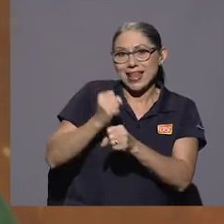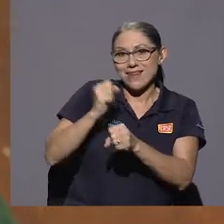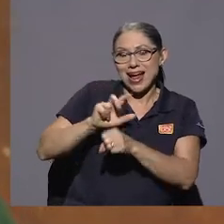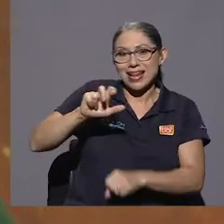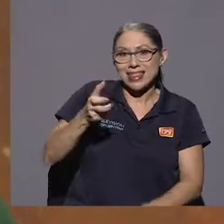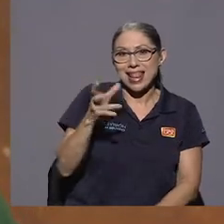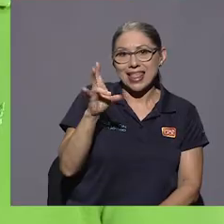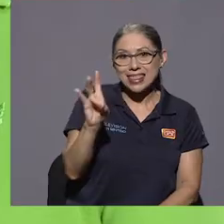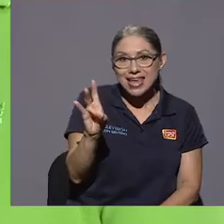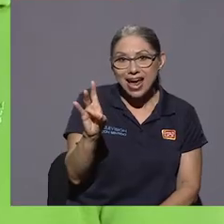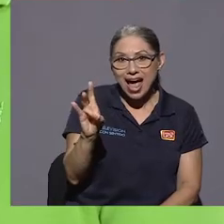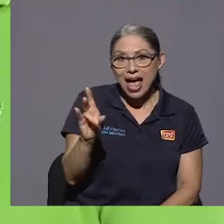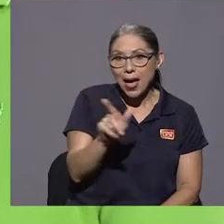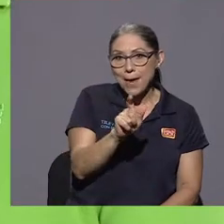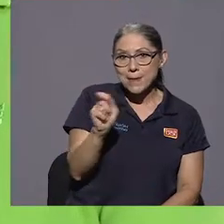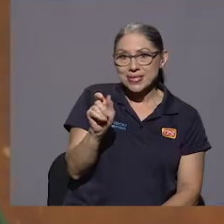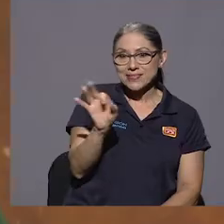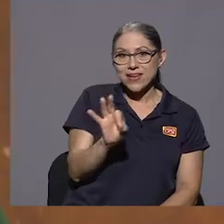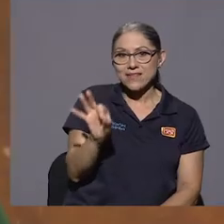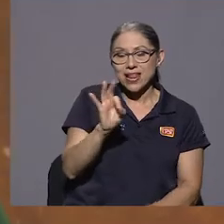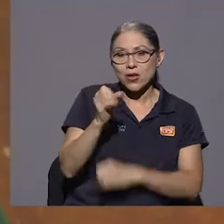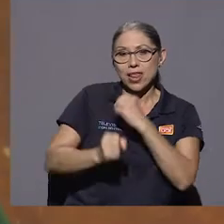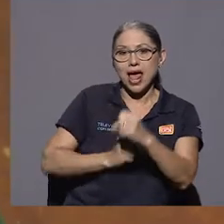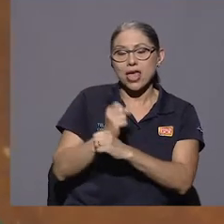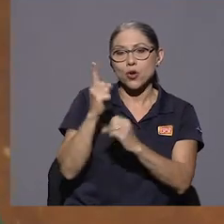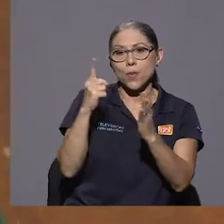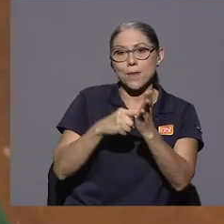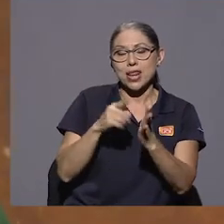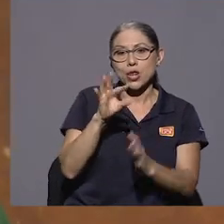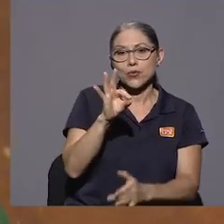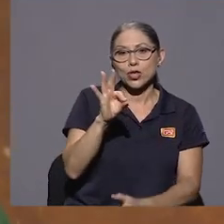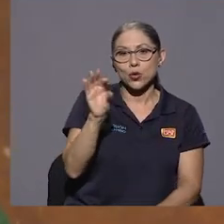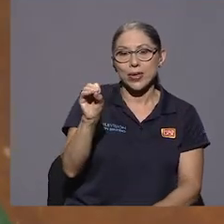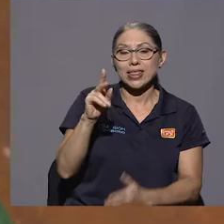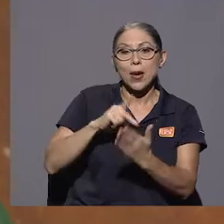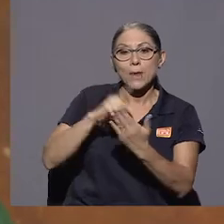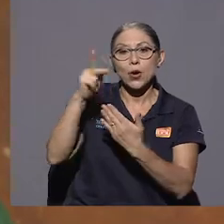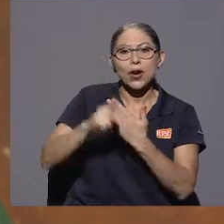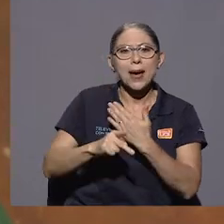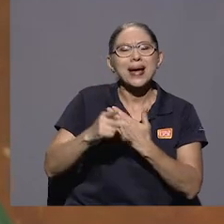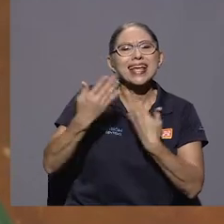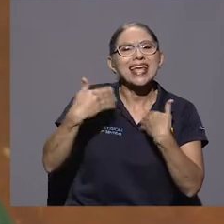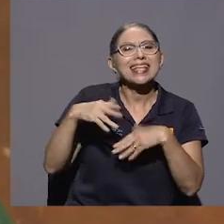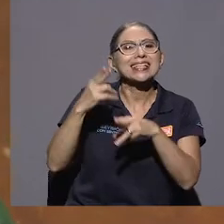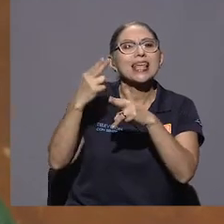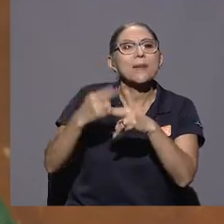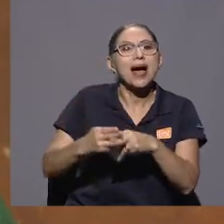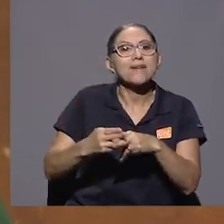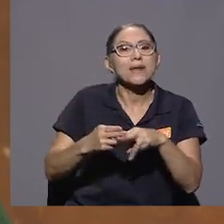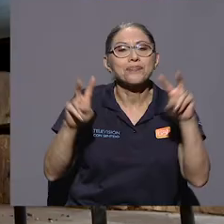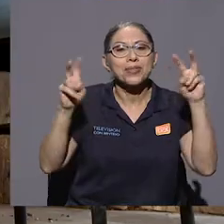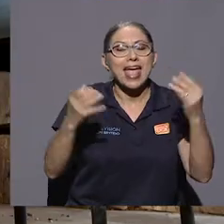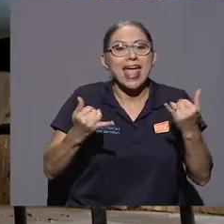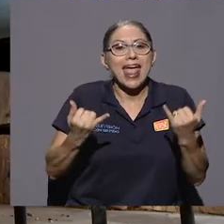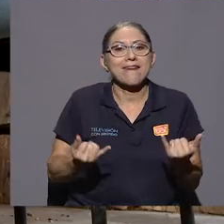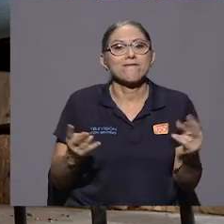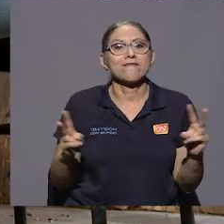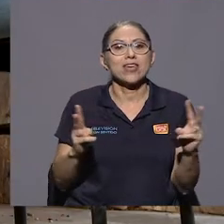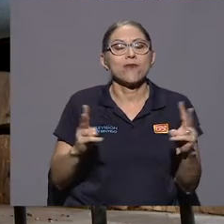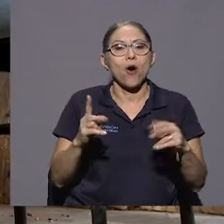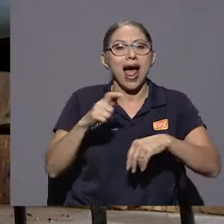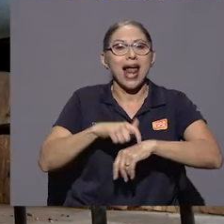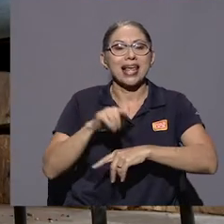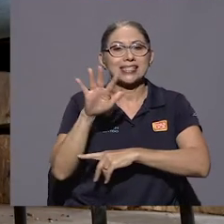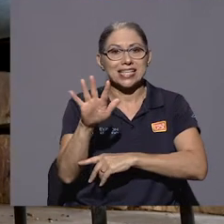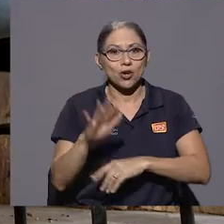en febrero del 90. Así es. En un programa que se llama, o se llamaba, En Vivo a las 5.